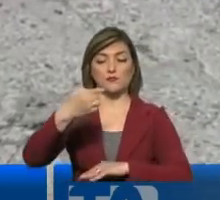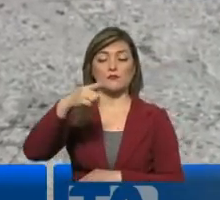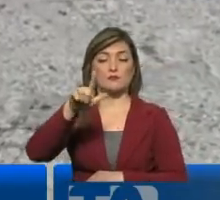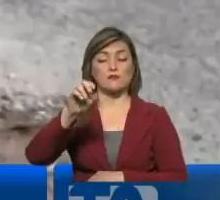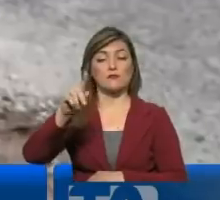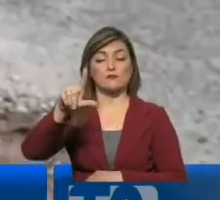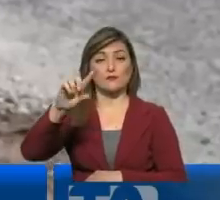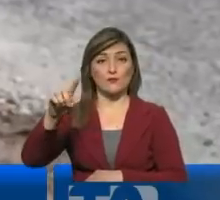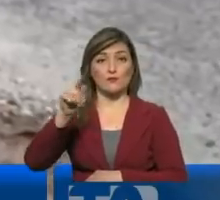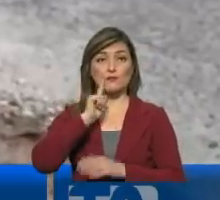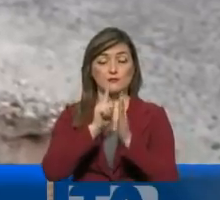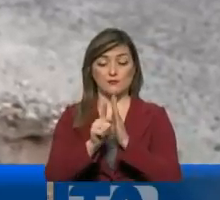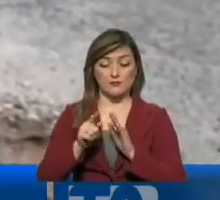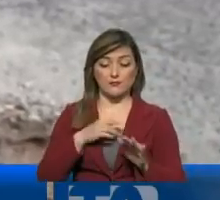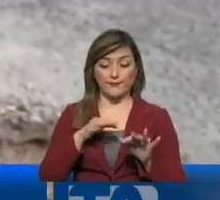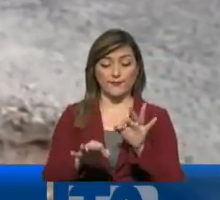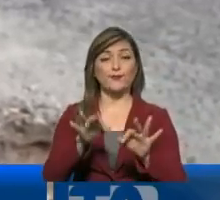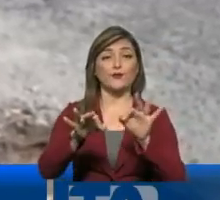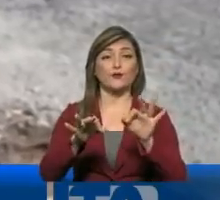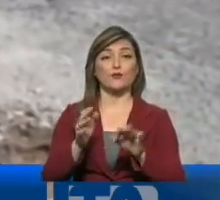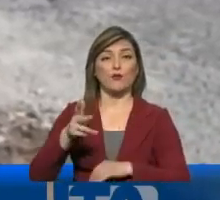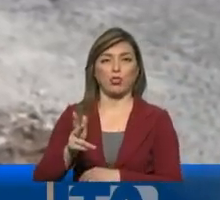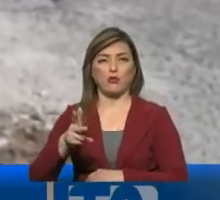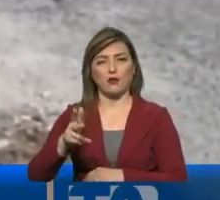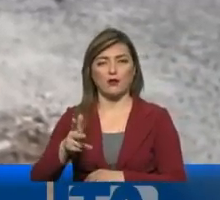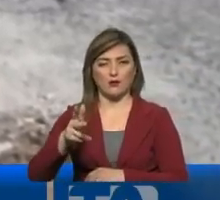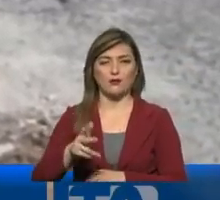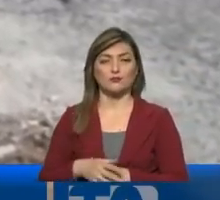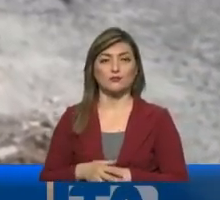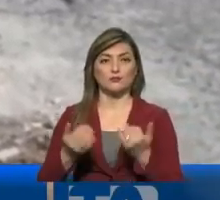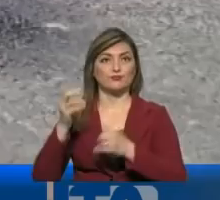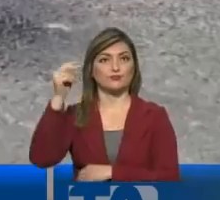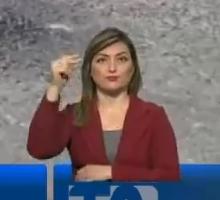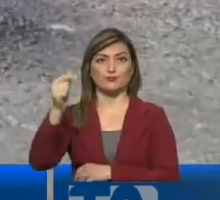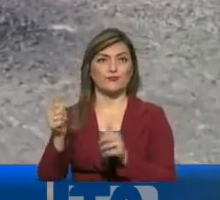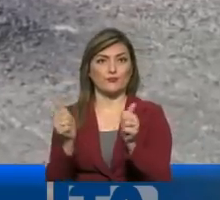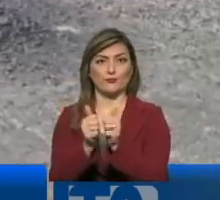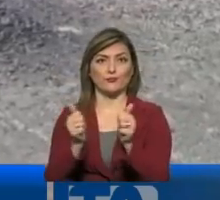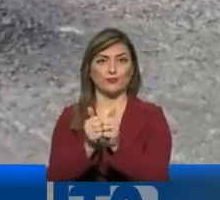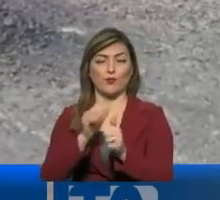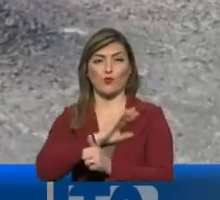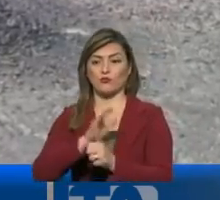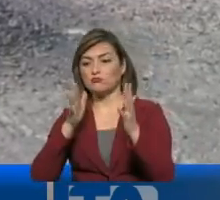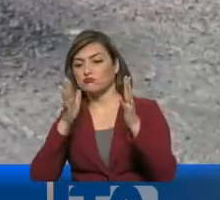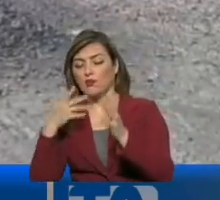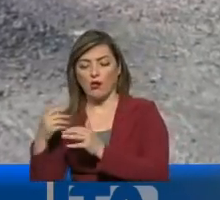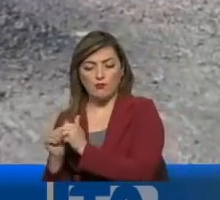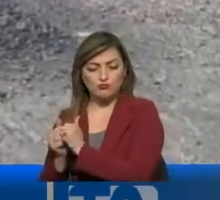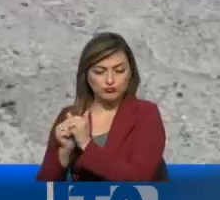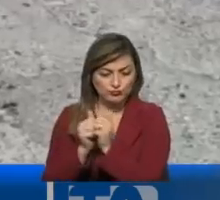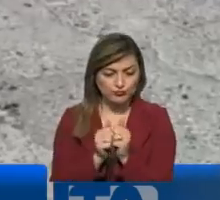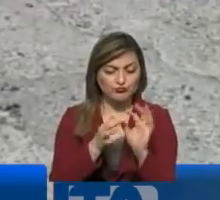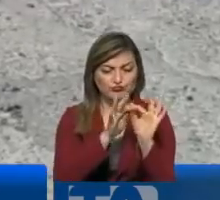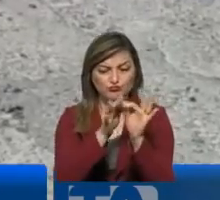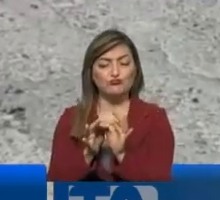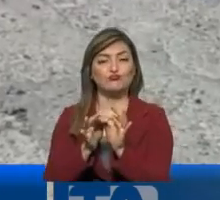Lazo denunciaron el mal estado en el que se encontraban las calles de su sector. De inmediato, las autoridades escucharon el pedido y una cuadrilla